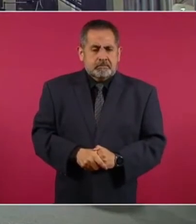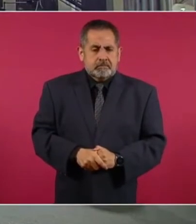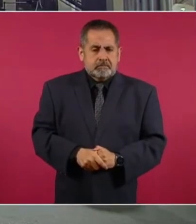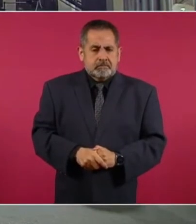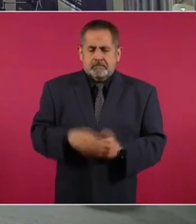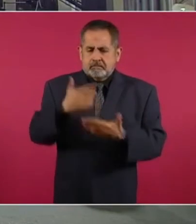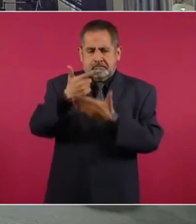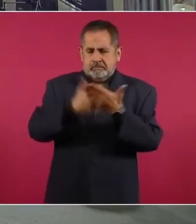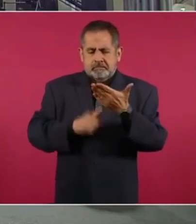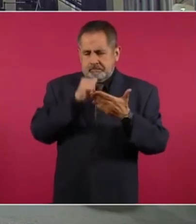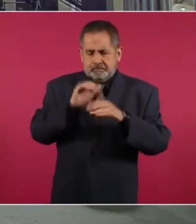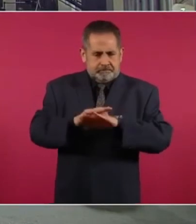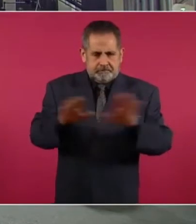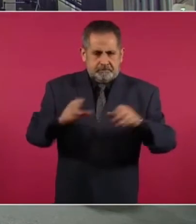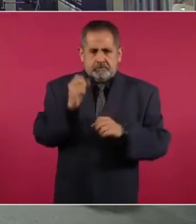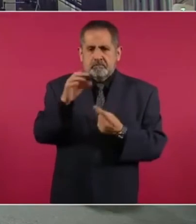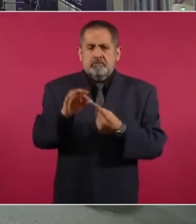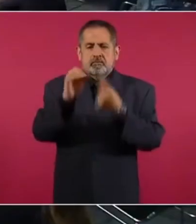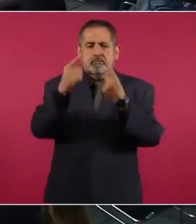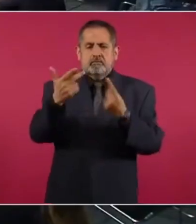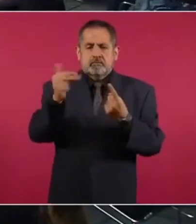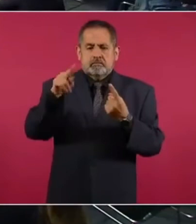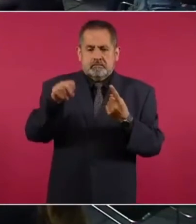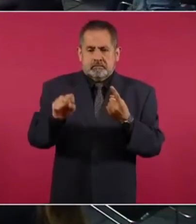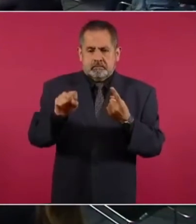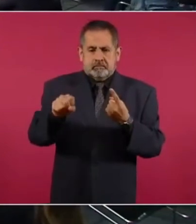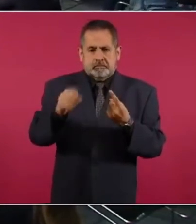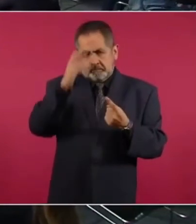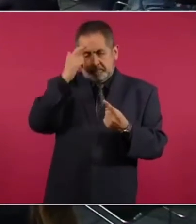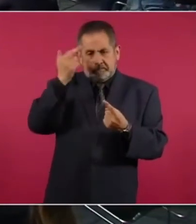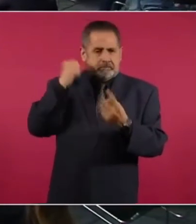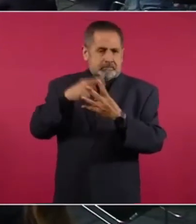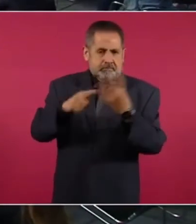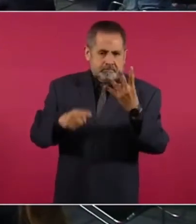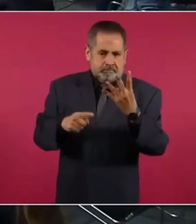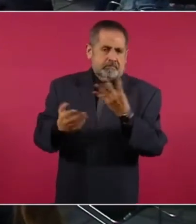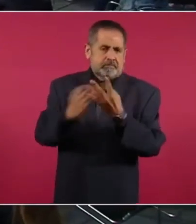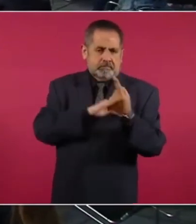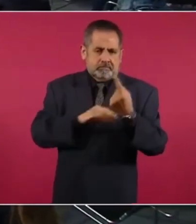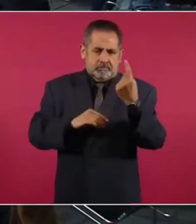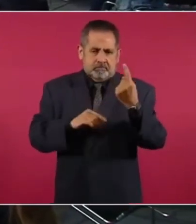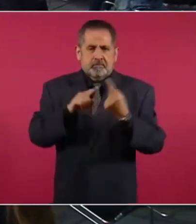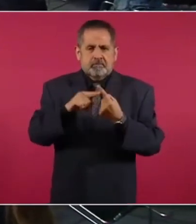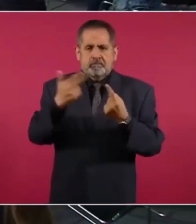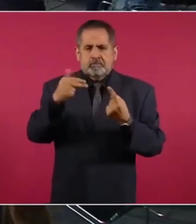sin lista, nada más Han porque eran 4 y